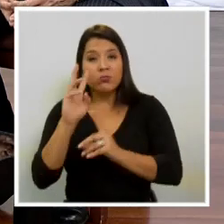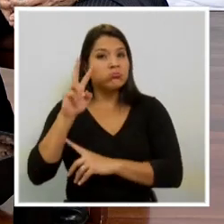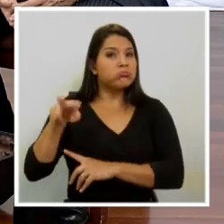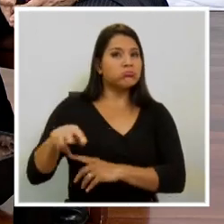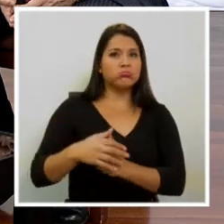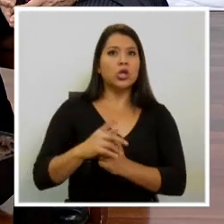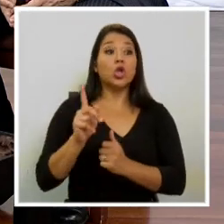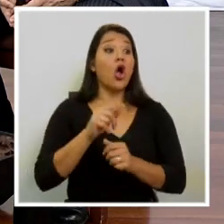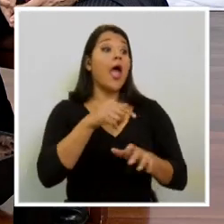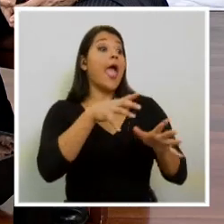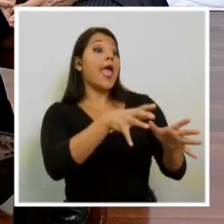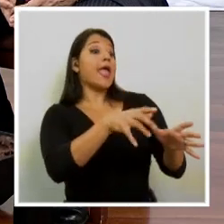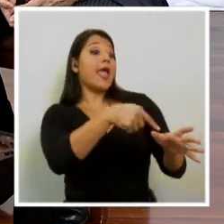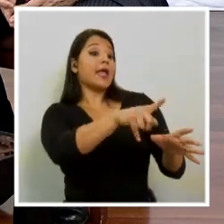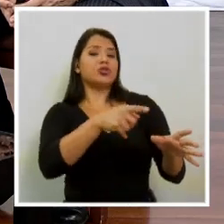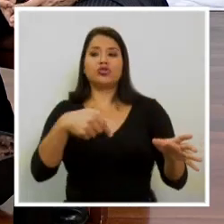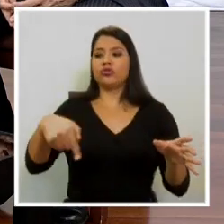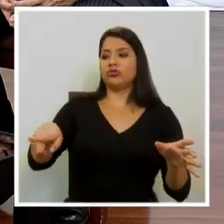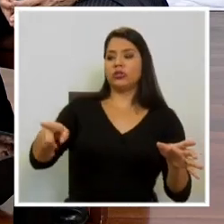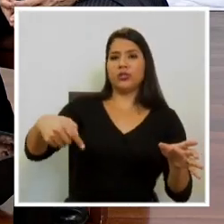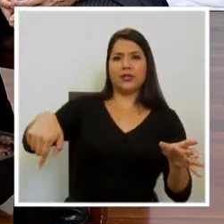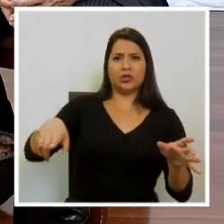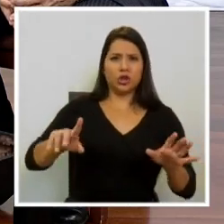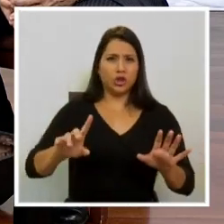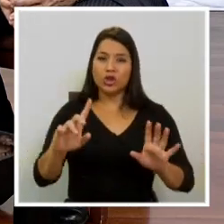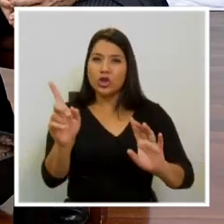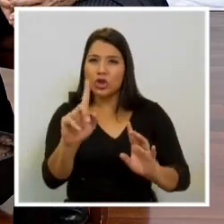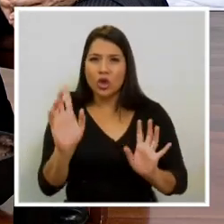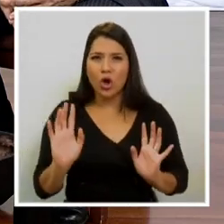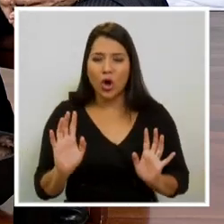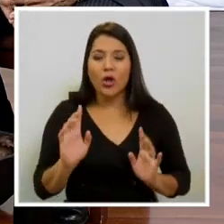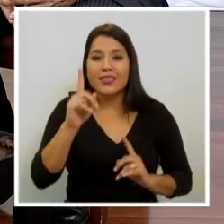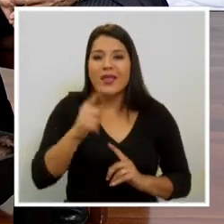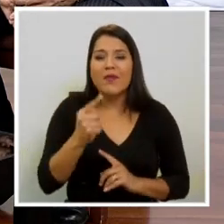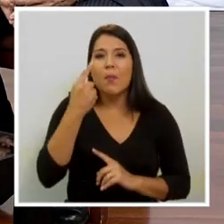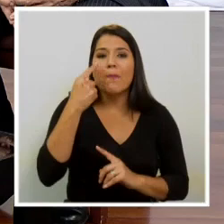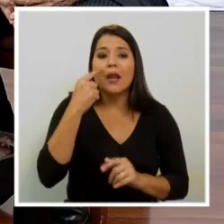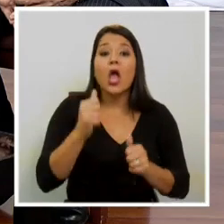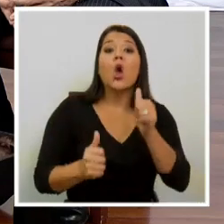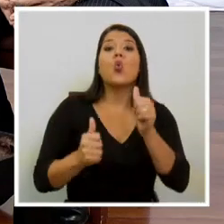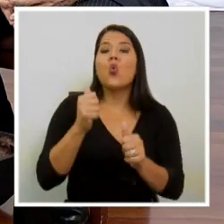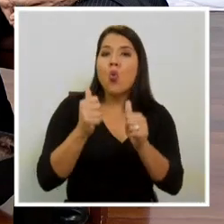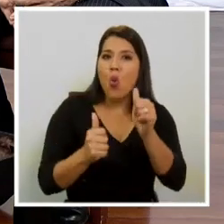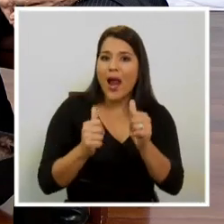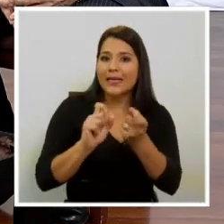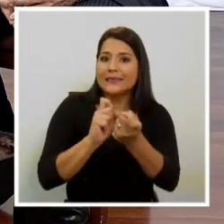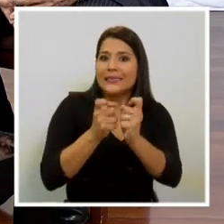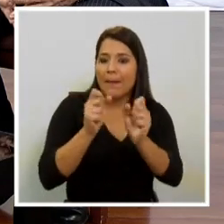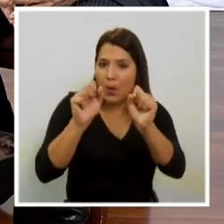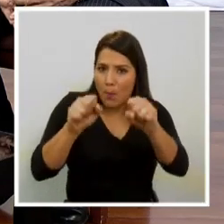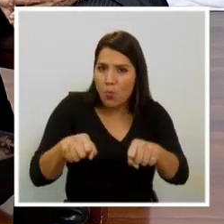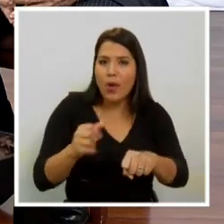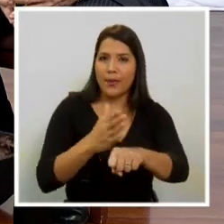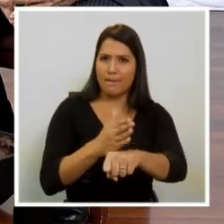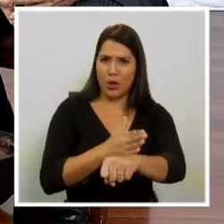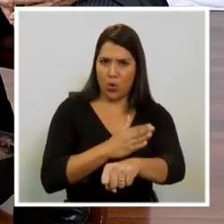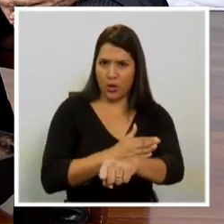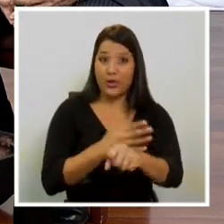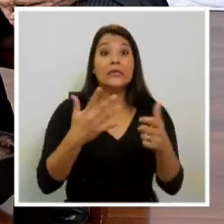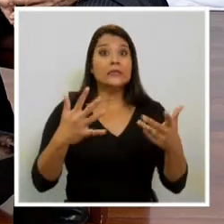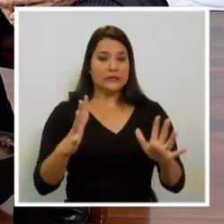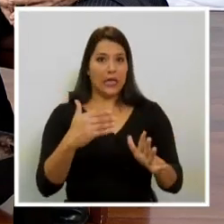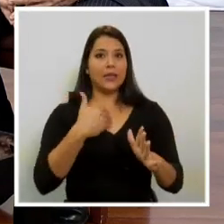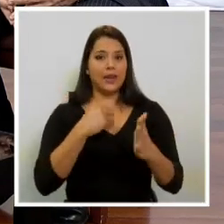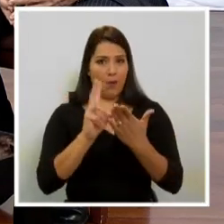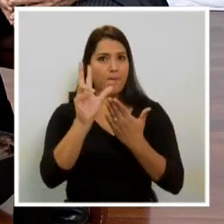y nosotros, o de unos y otros. No. Se trata de cuáles son los aportes que pueden enriquecer. Entonces, ahí están los proyectos. Claro, hay que discutir a